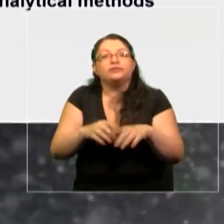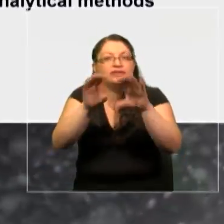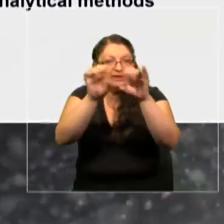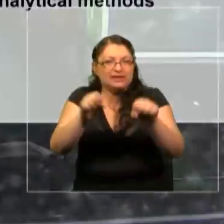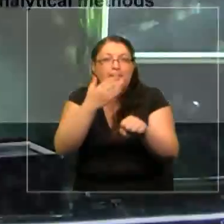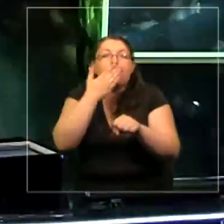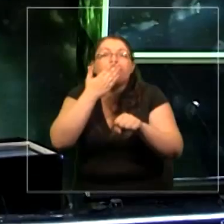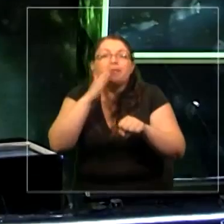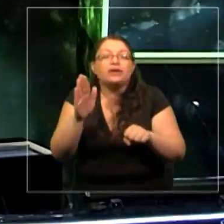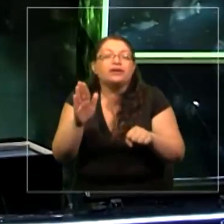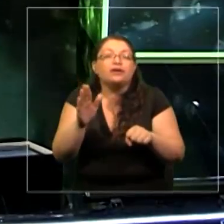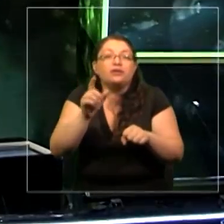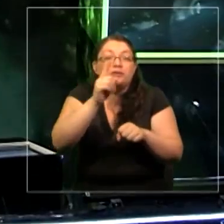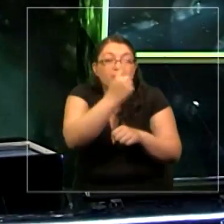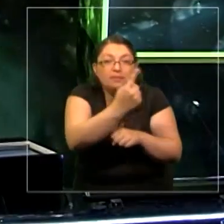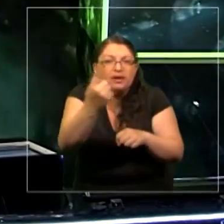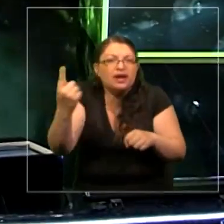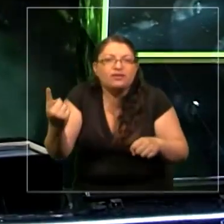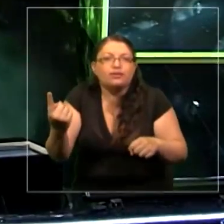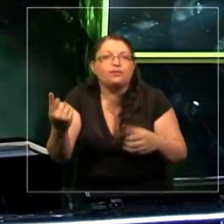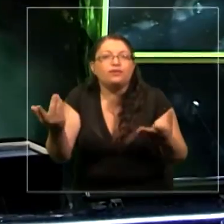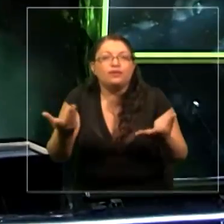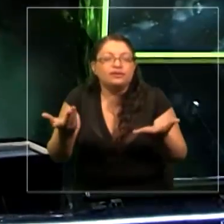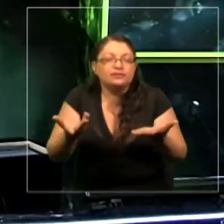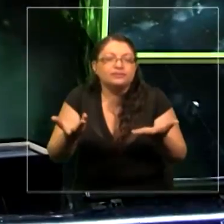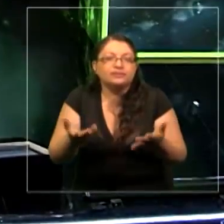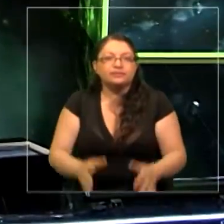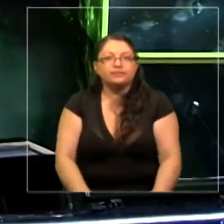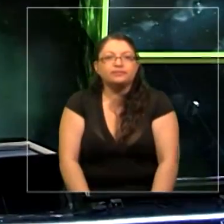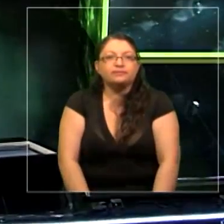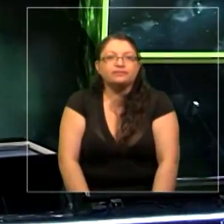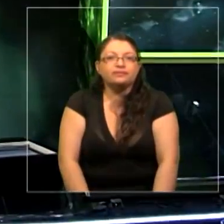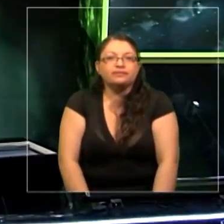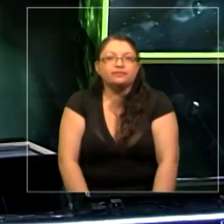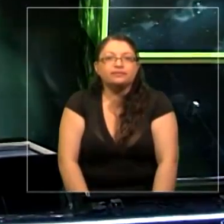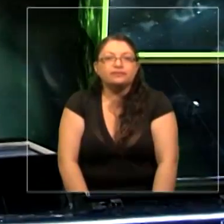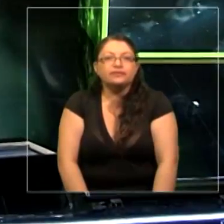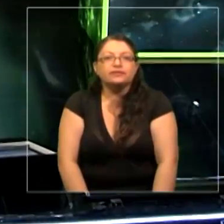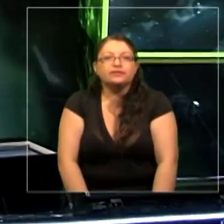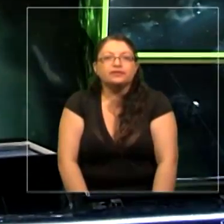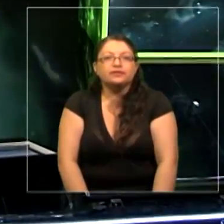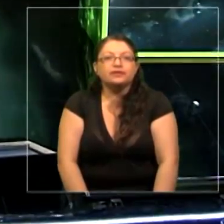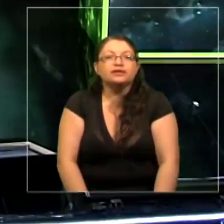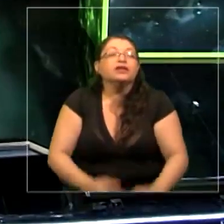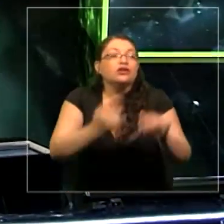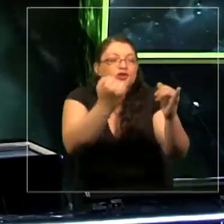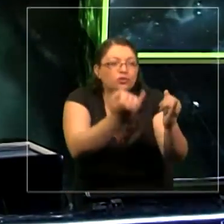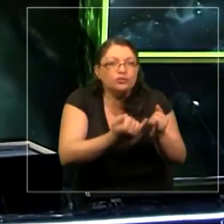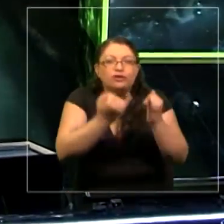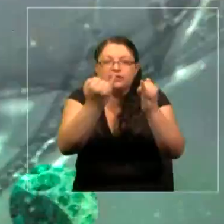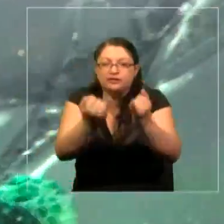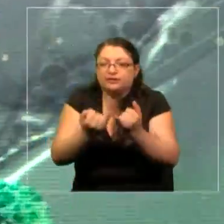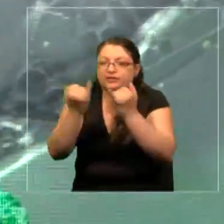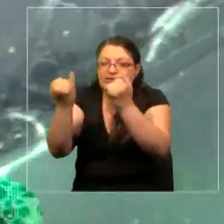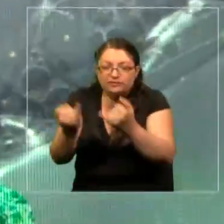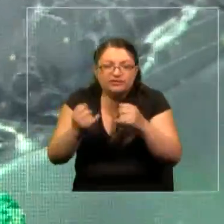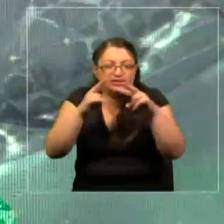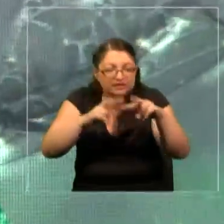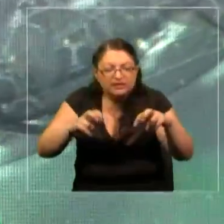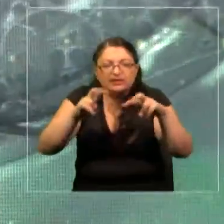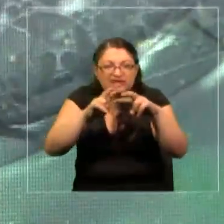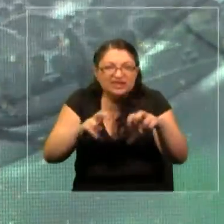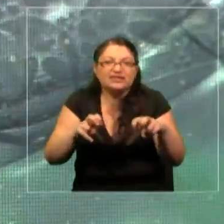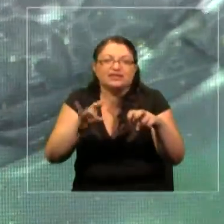cada persona es cuando viene del análisis de datos generados por todas las personas aquí y